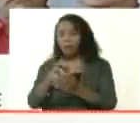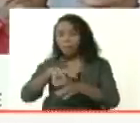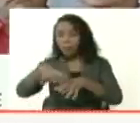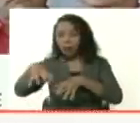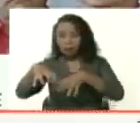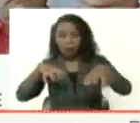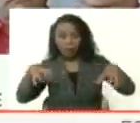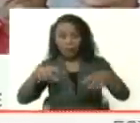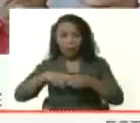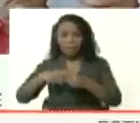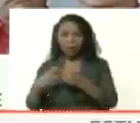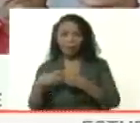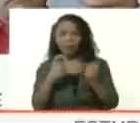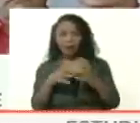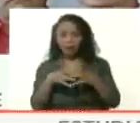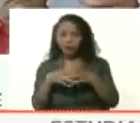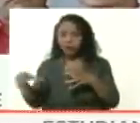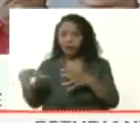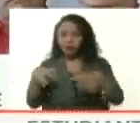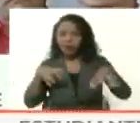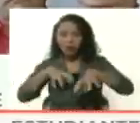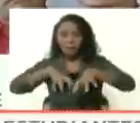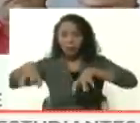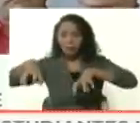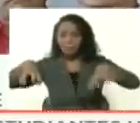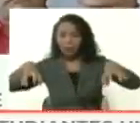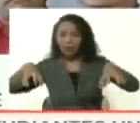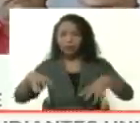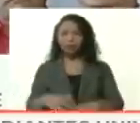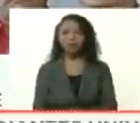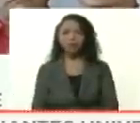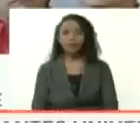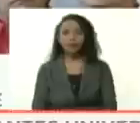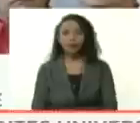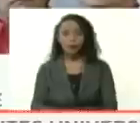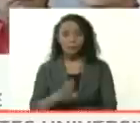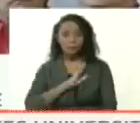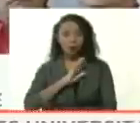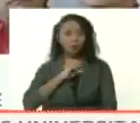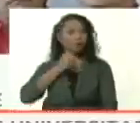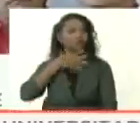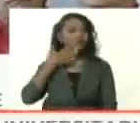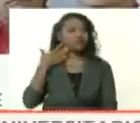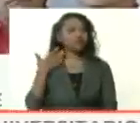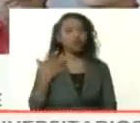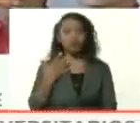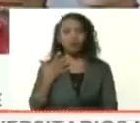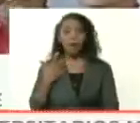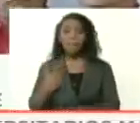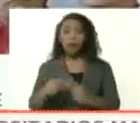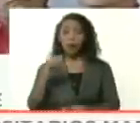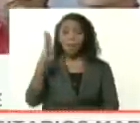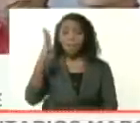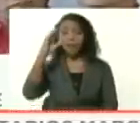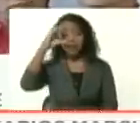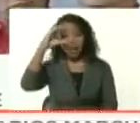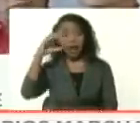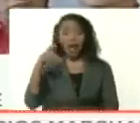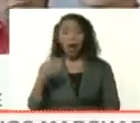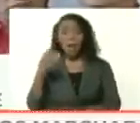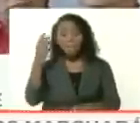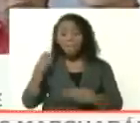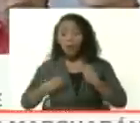fragmentados, cada quien buscando su propio protagonismo. Bueno, la señora Bachelet, en vez de estar preocupada por los